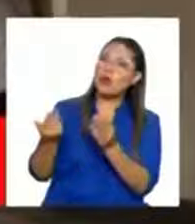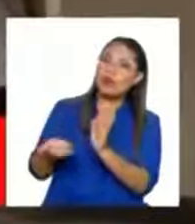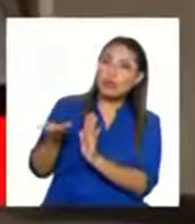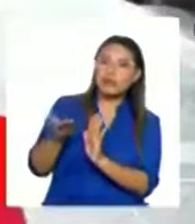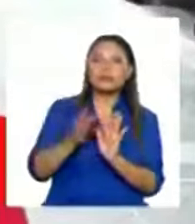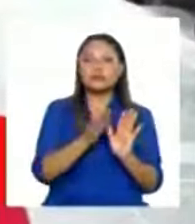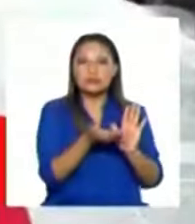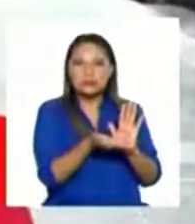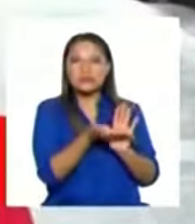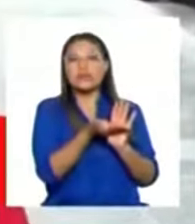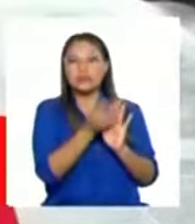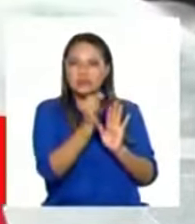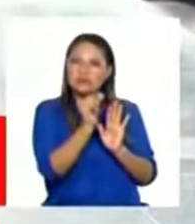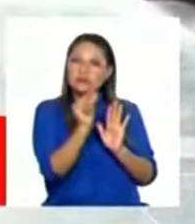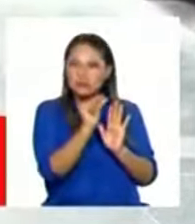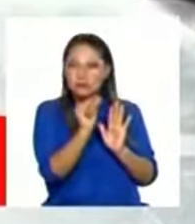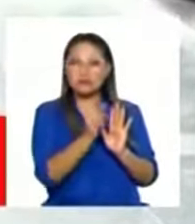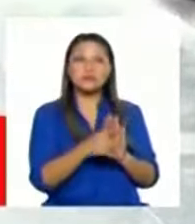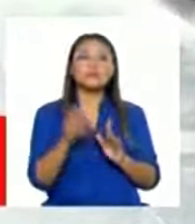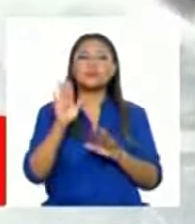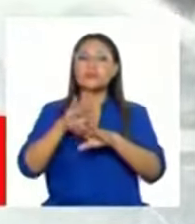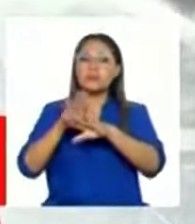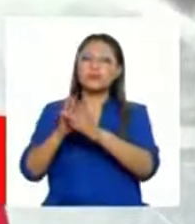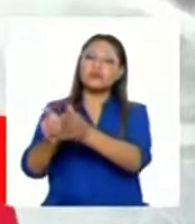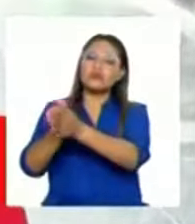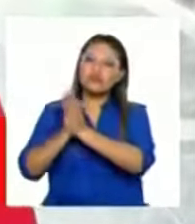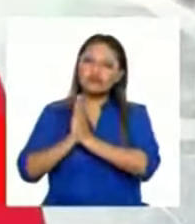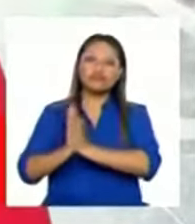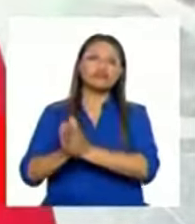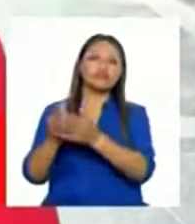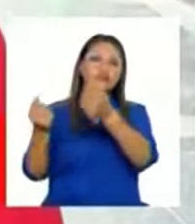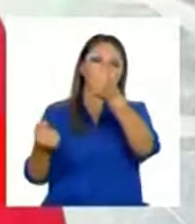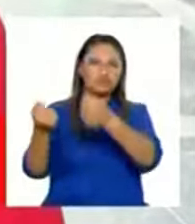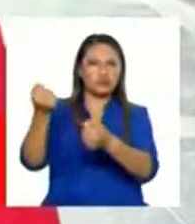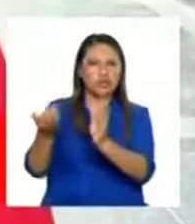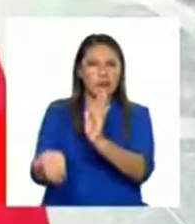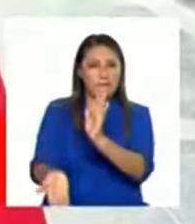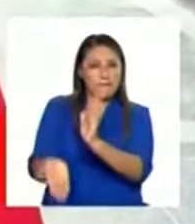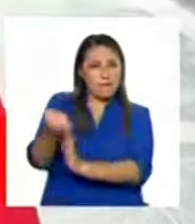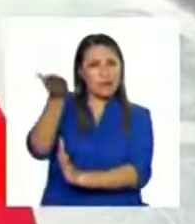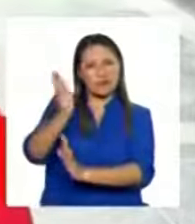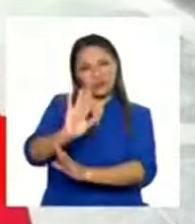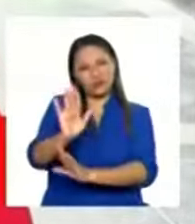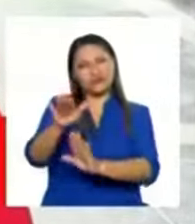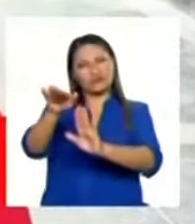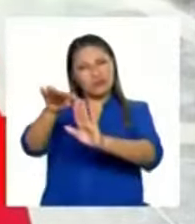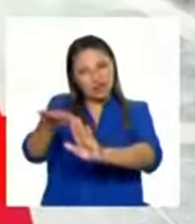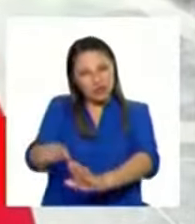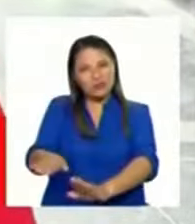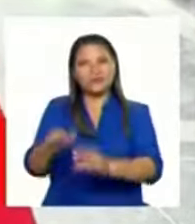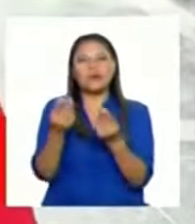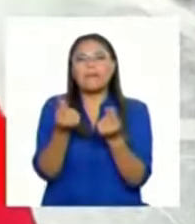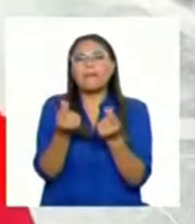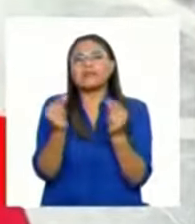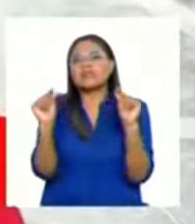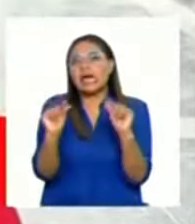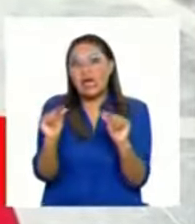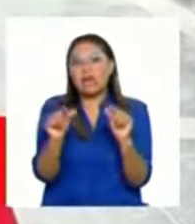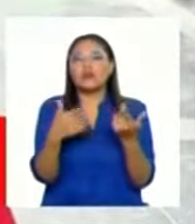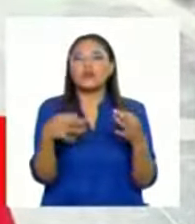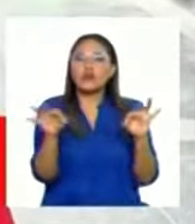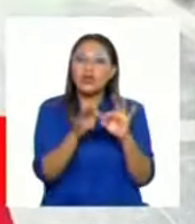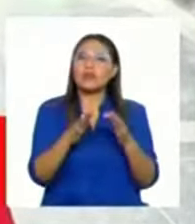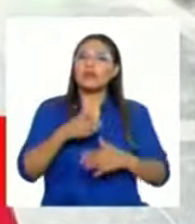pasajes. Pero también les hemos invocado a los transportistas que su precio no sea tan elevado para que puedan también sentir la